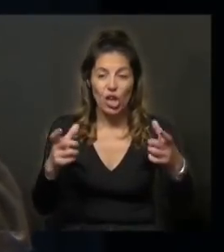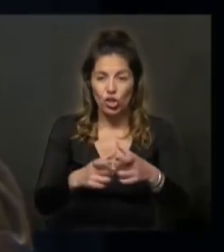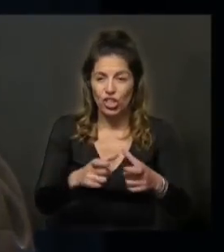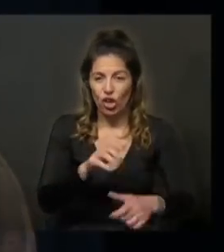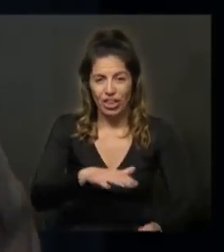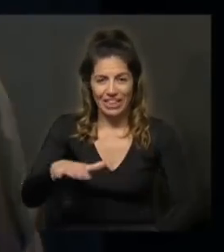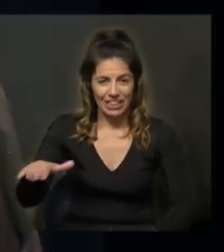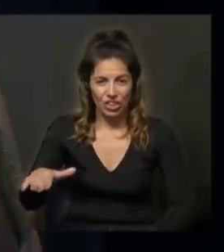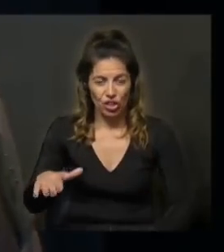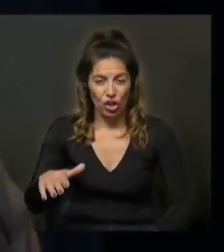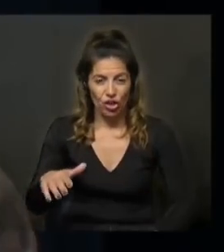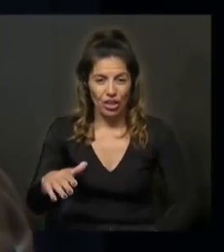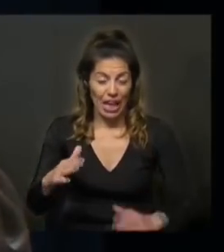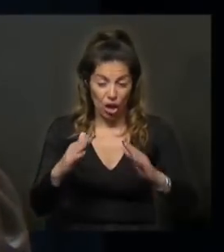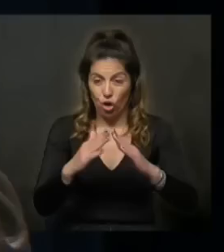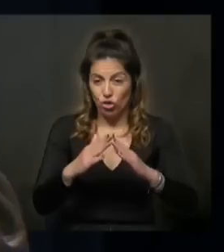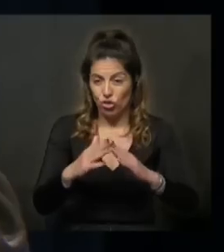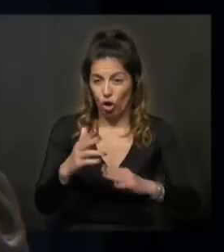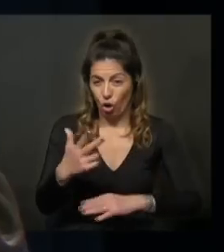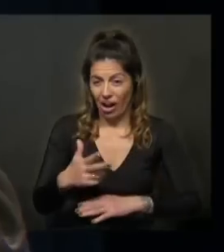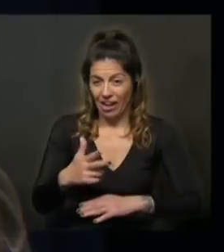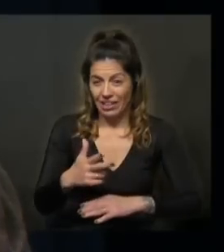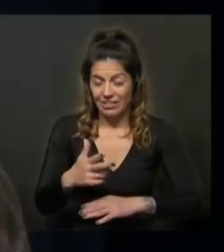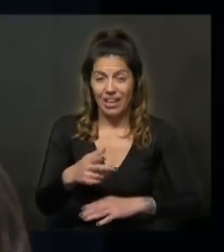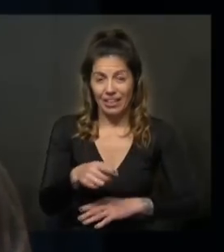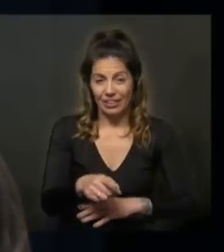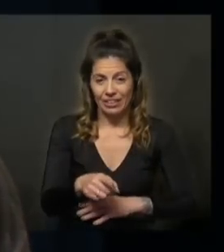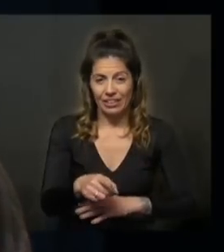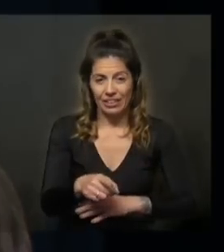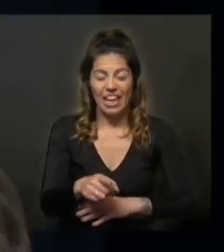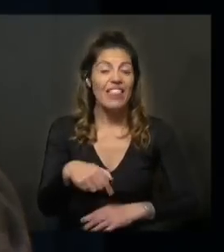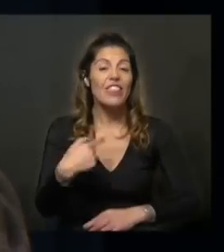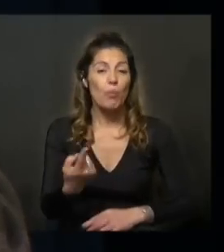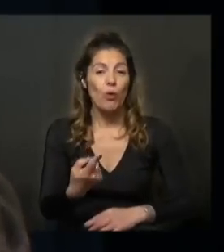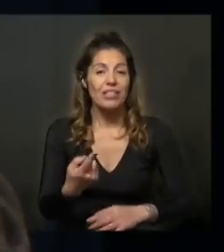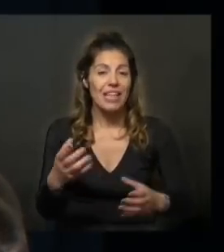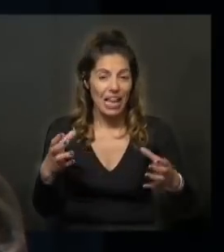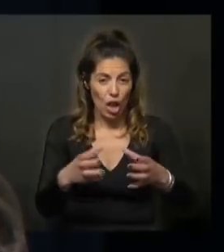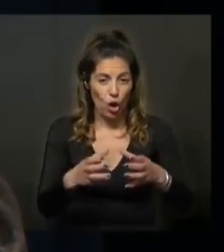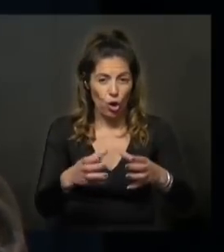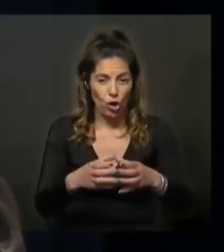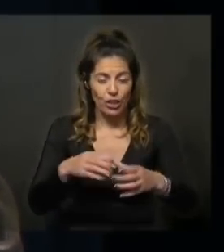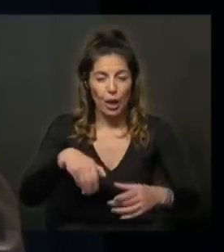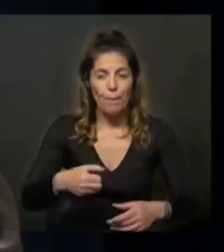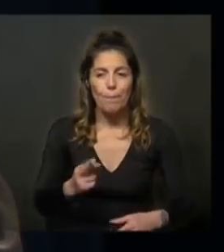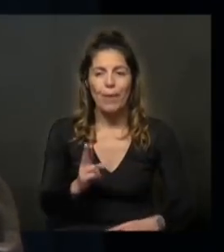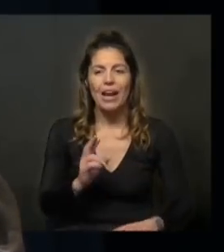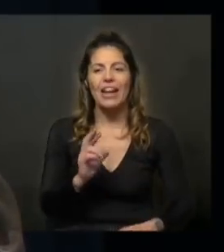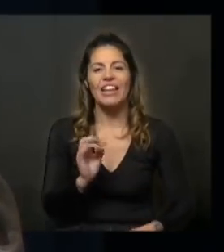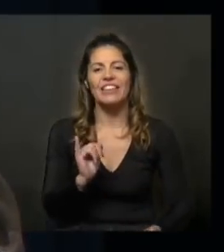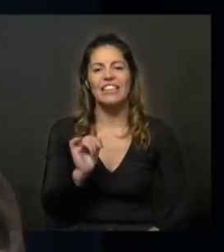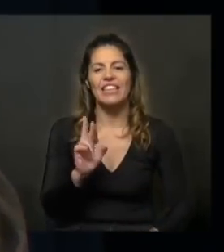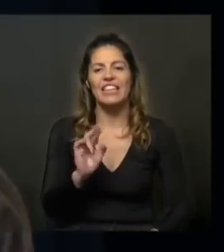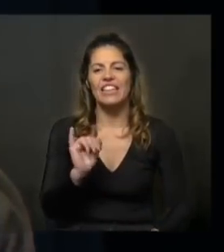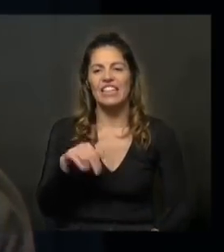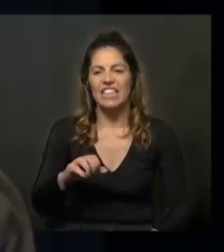en los hogares Claro en los hogares sustitutos este y después en la Colonia martiriné Ah este